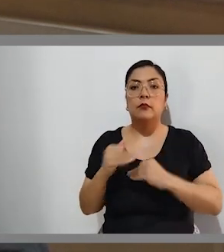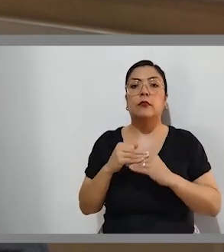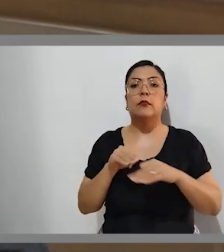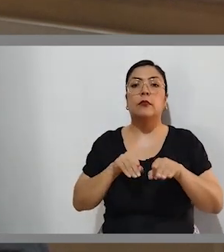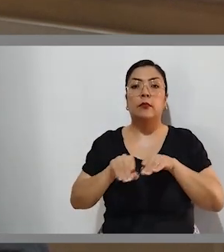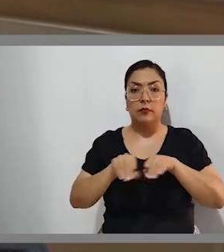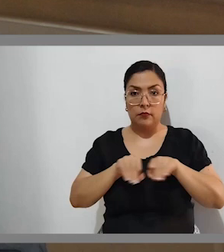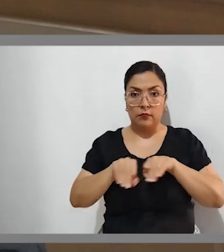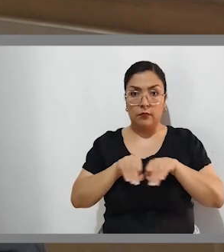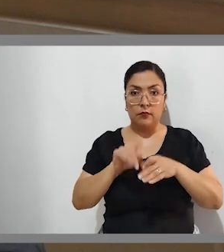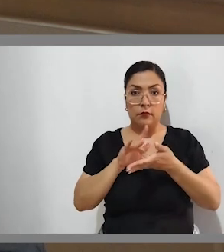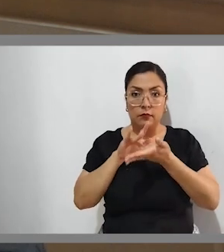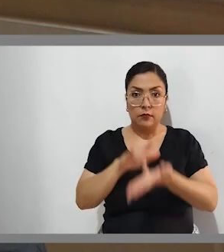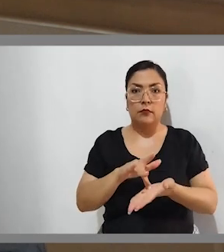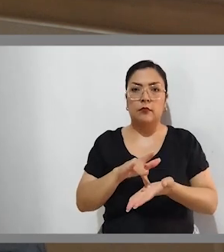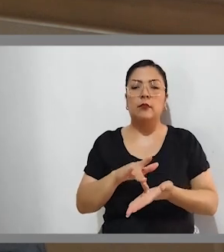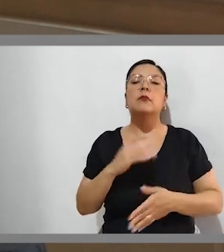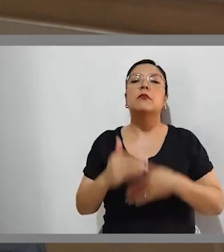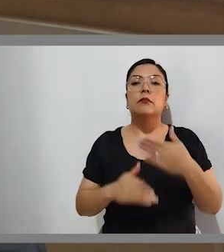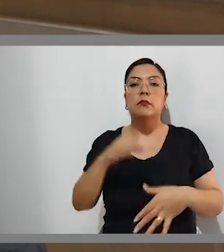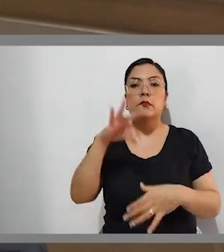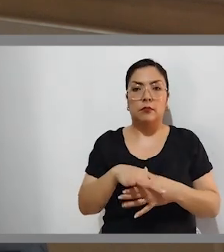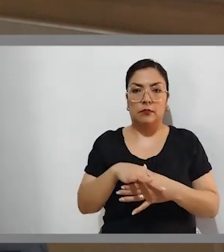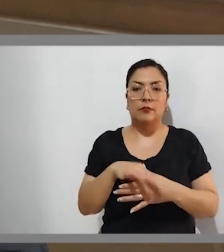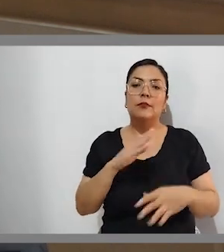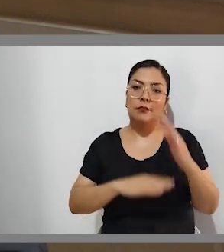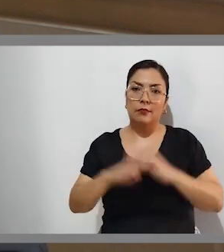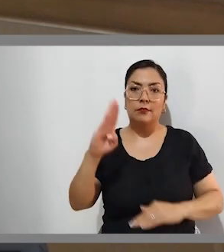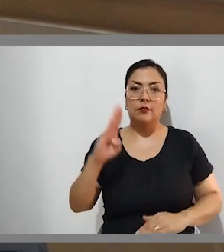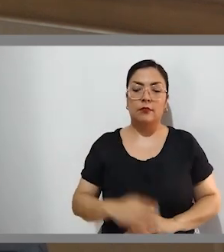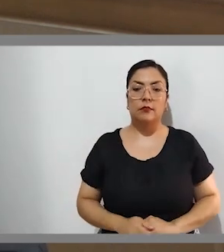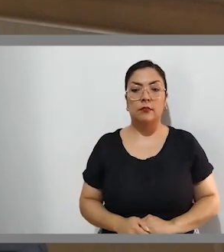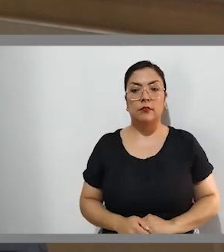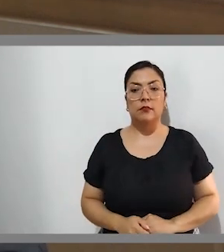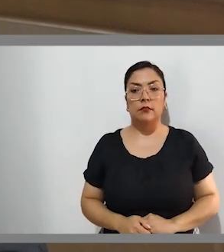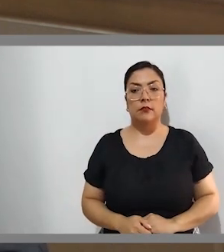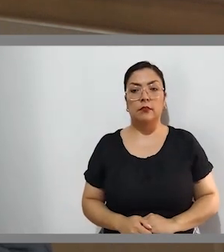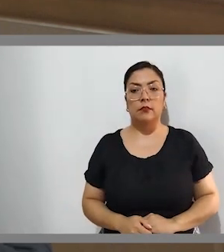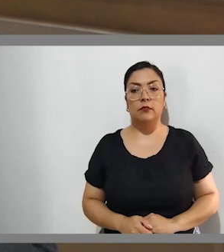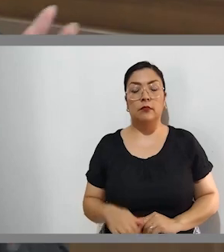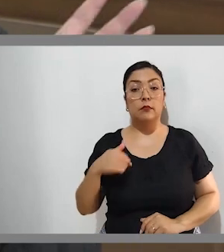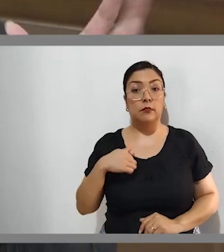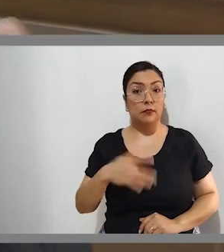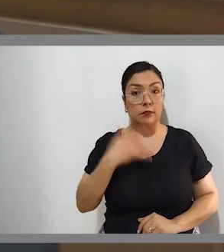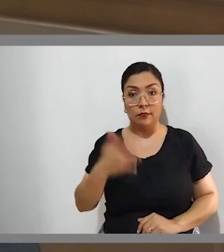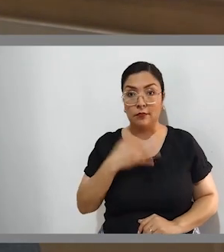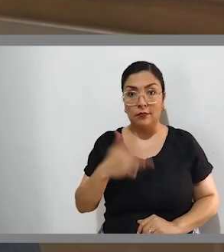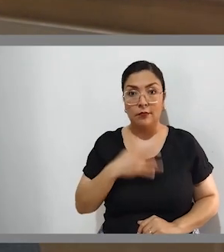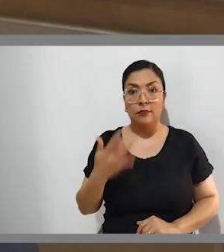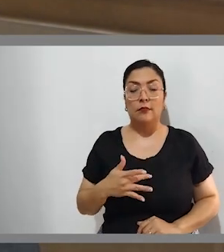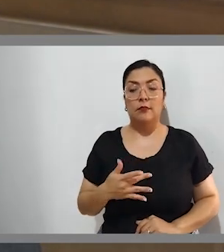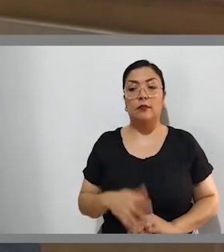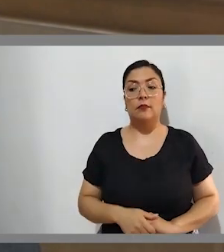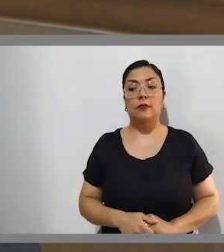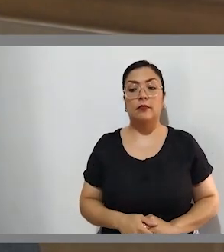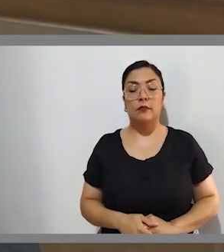áreas dan origen a un proceso electoral exitoso. Yo veo el proceso electoral como un rompecabezas en el cual cada